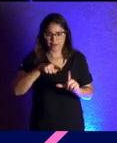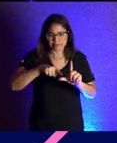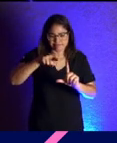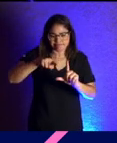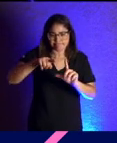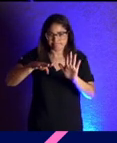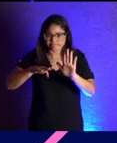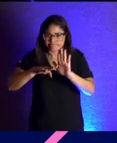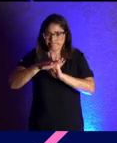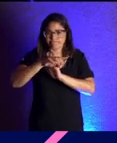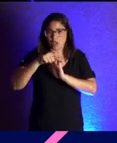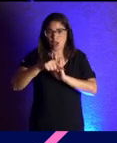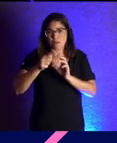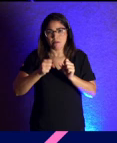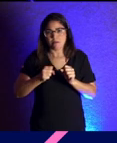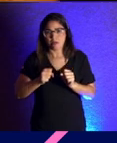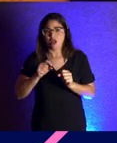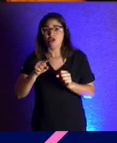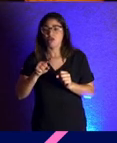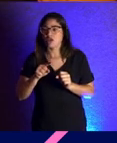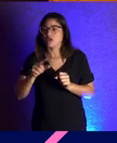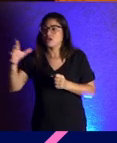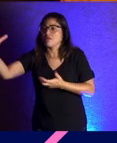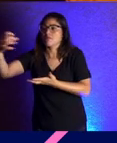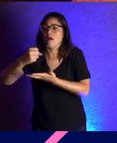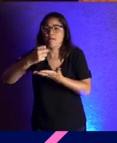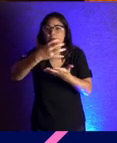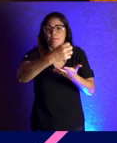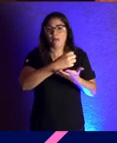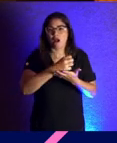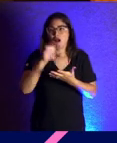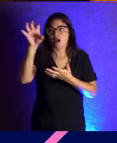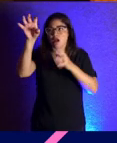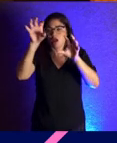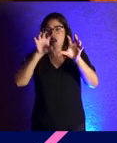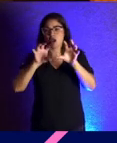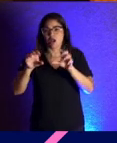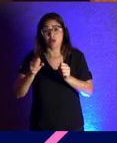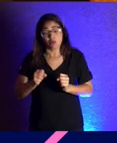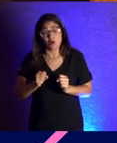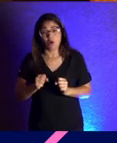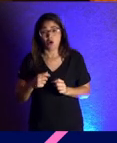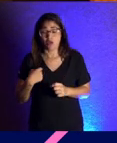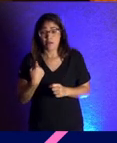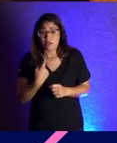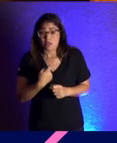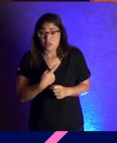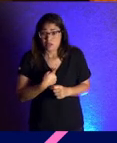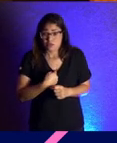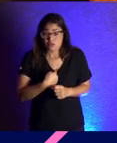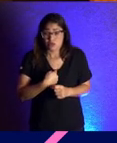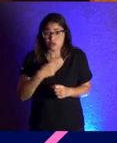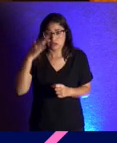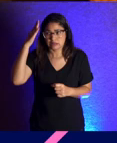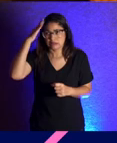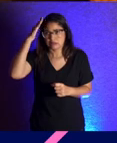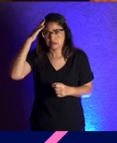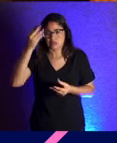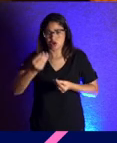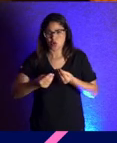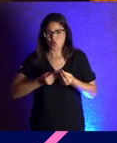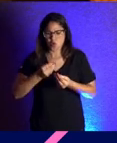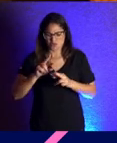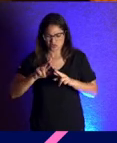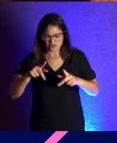verdad en cualquier región. Pero lo que nos interesa es justo detectar como las anomalías, ¿no? Esto se ve sobre